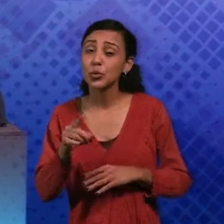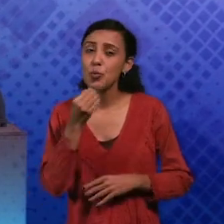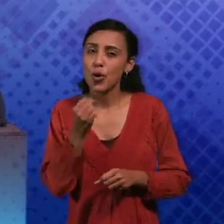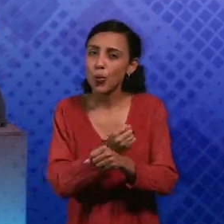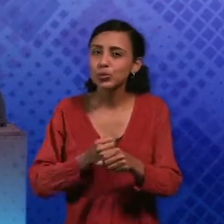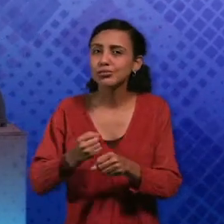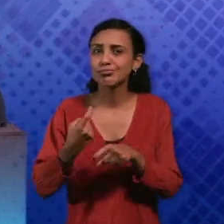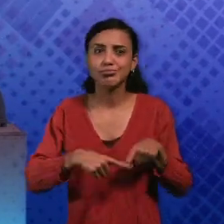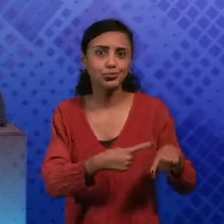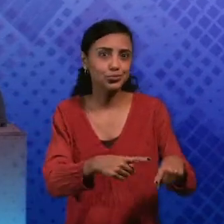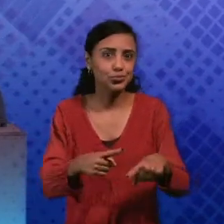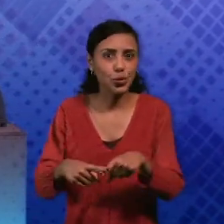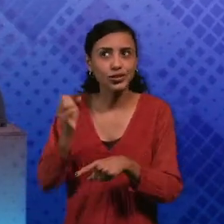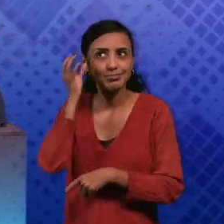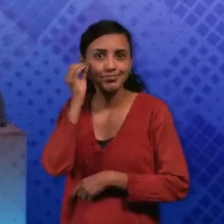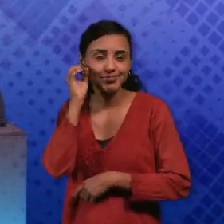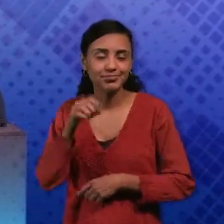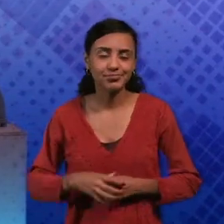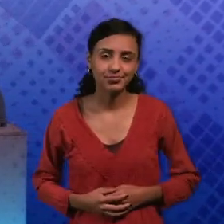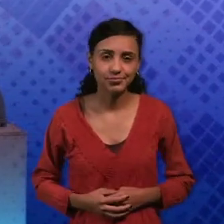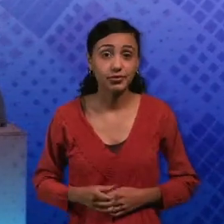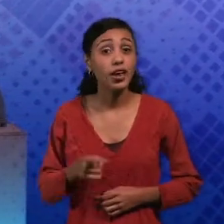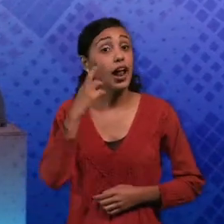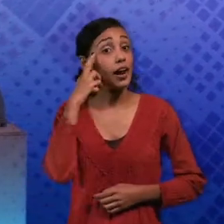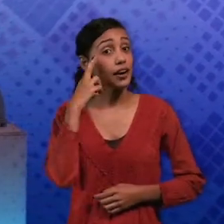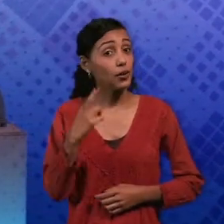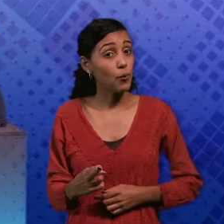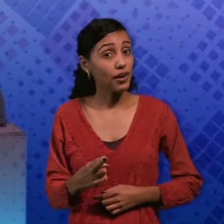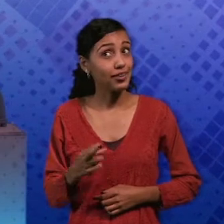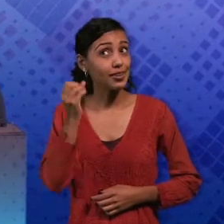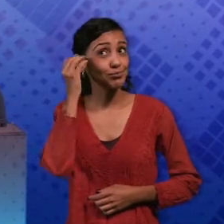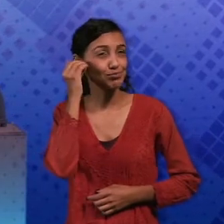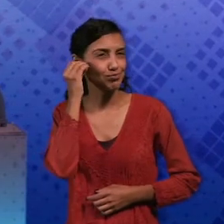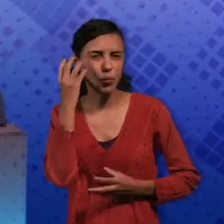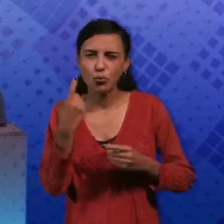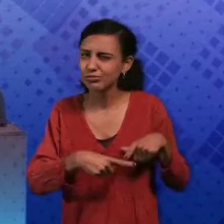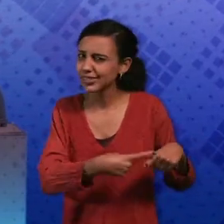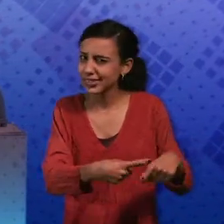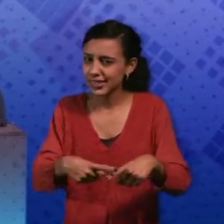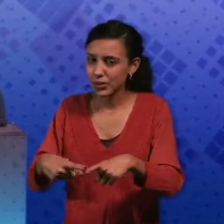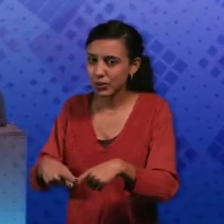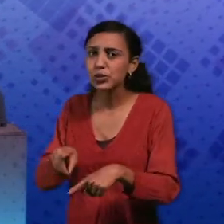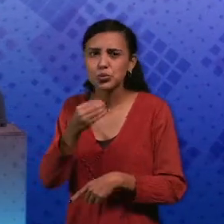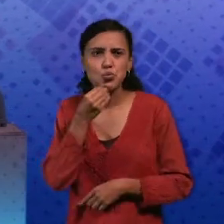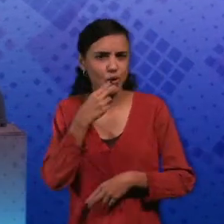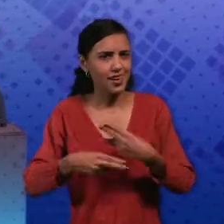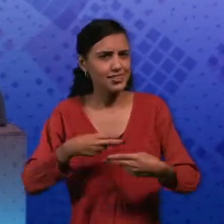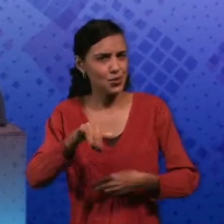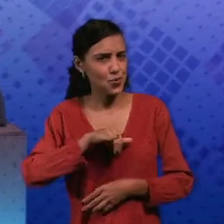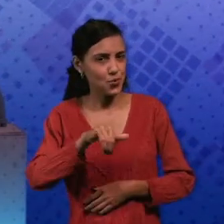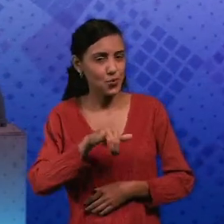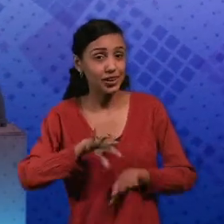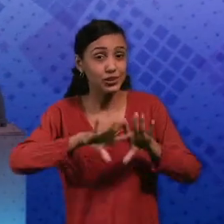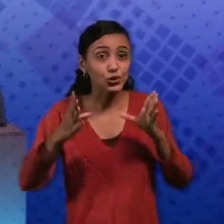hacer increíbles animaciones de stop motion. Recuerda, la creación es infinita. Tú puedes crear y